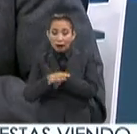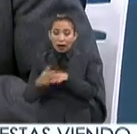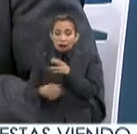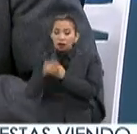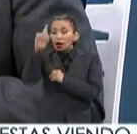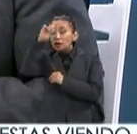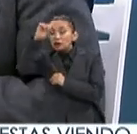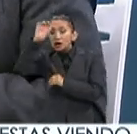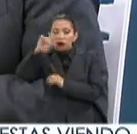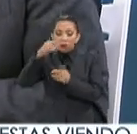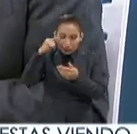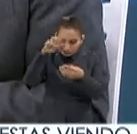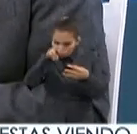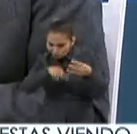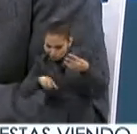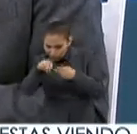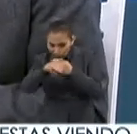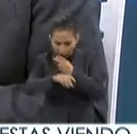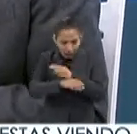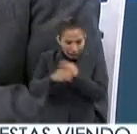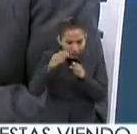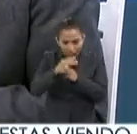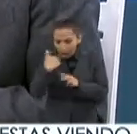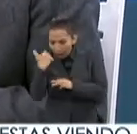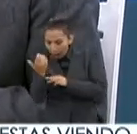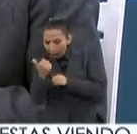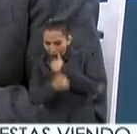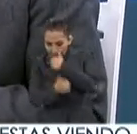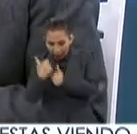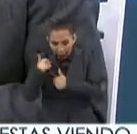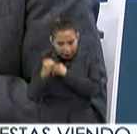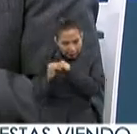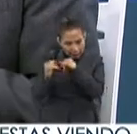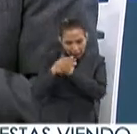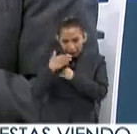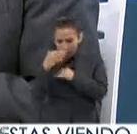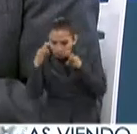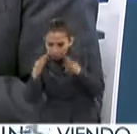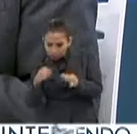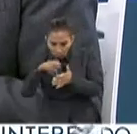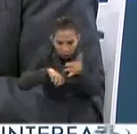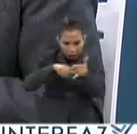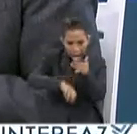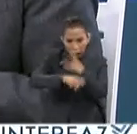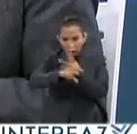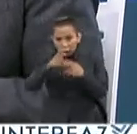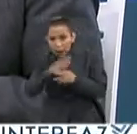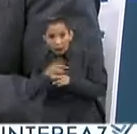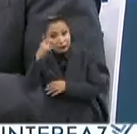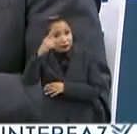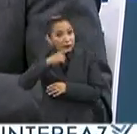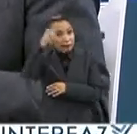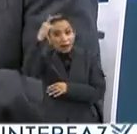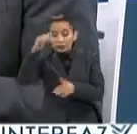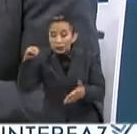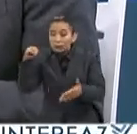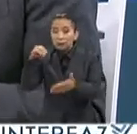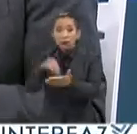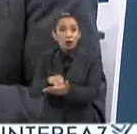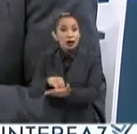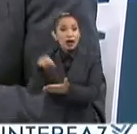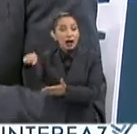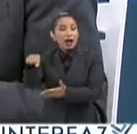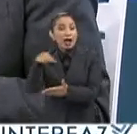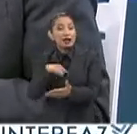consejo asesor que tiene el sistema de universidad abierta y educación a distancia. Entonces, No es fácil que se autorice